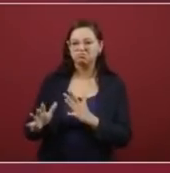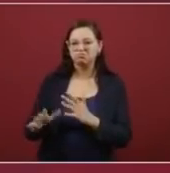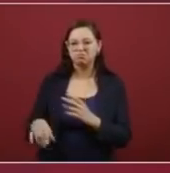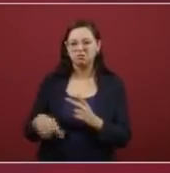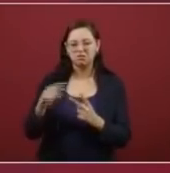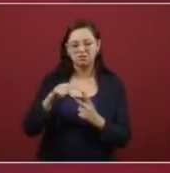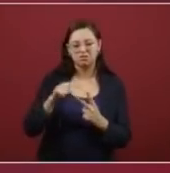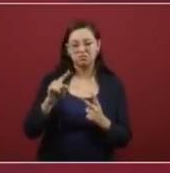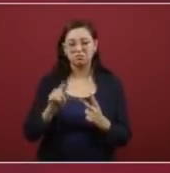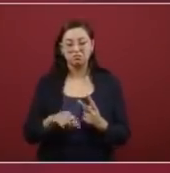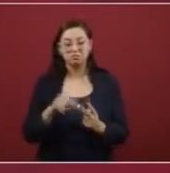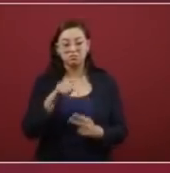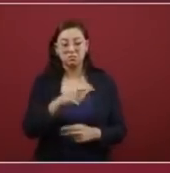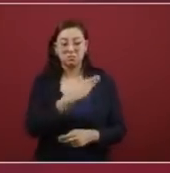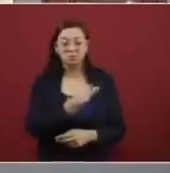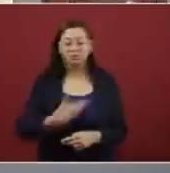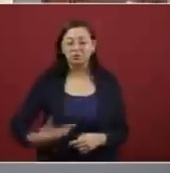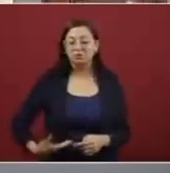no se alcanza fianza,